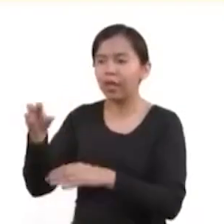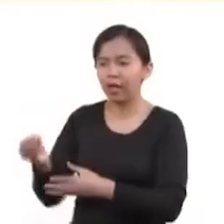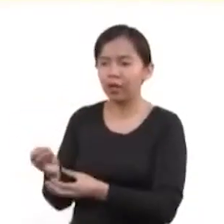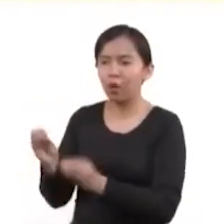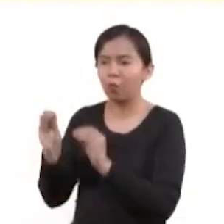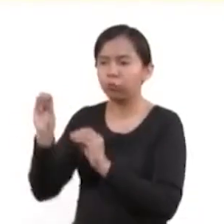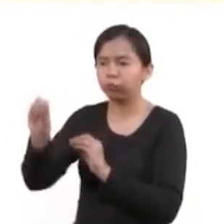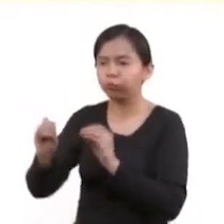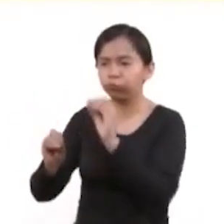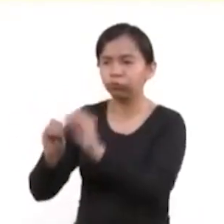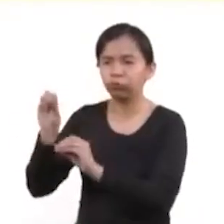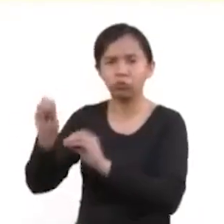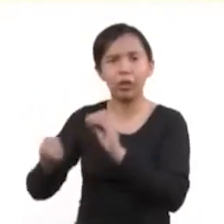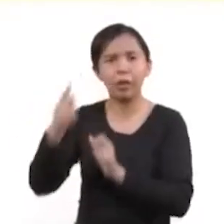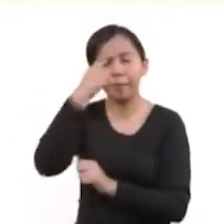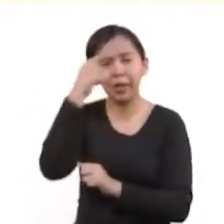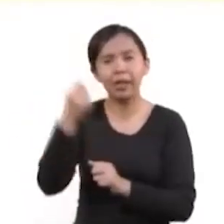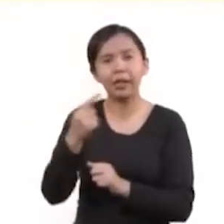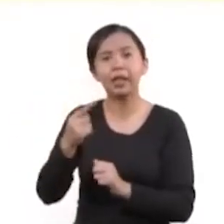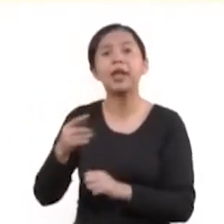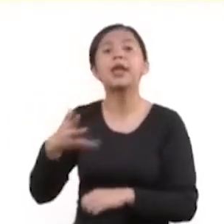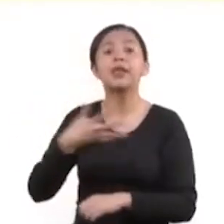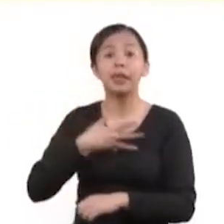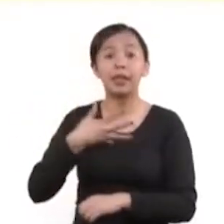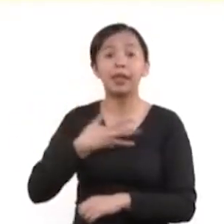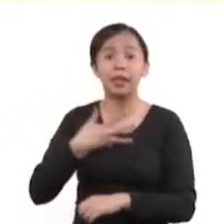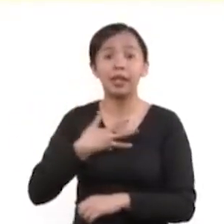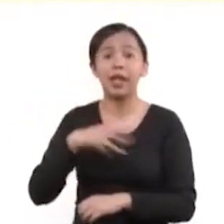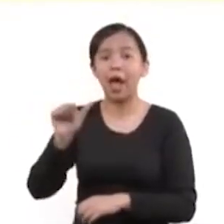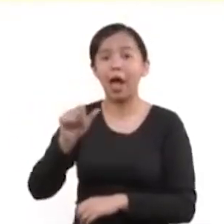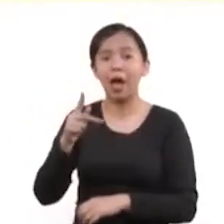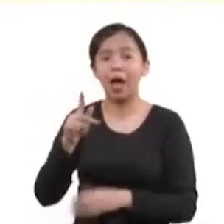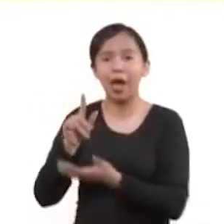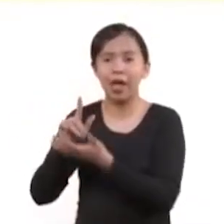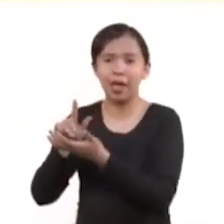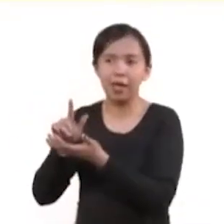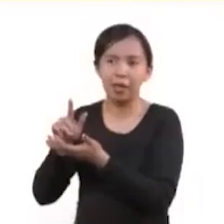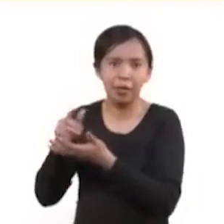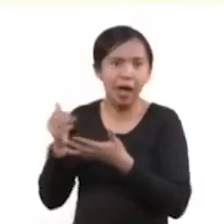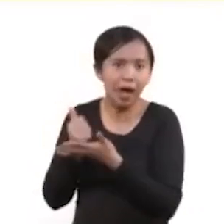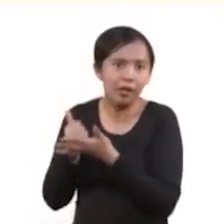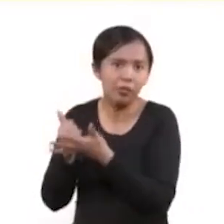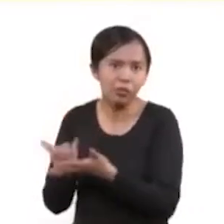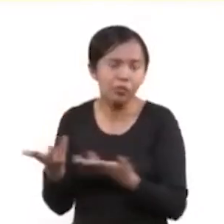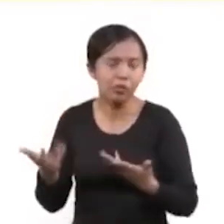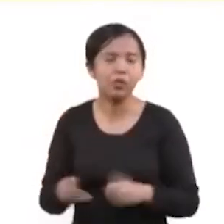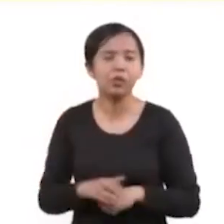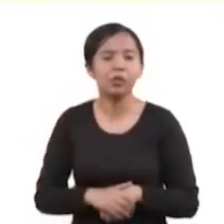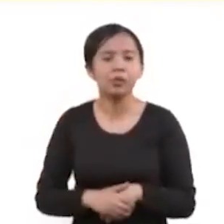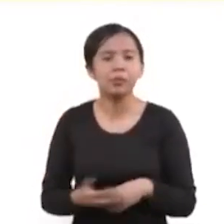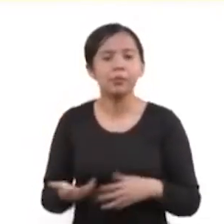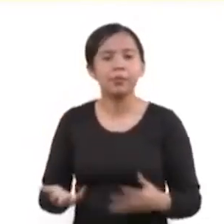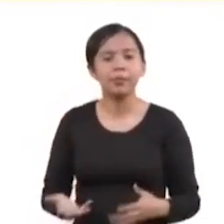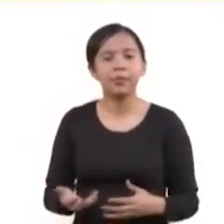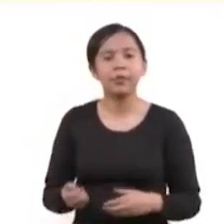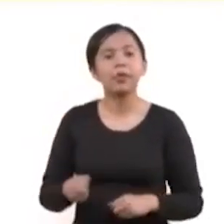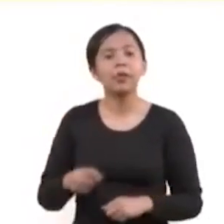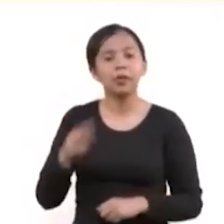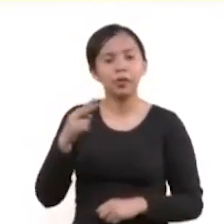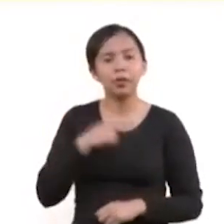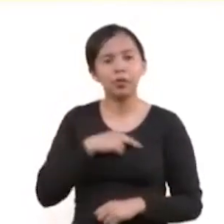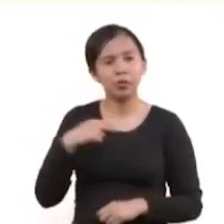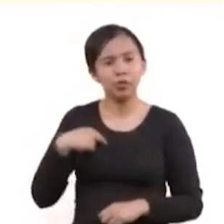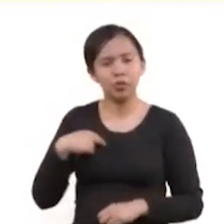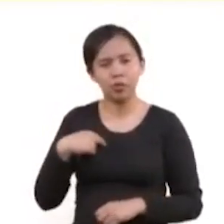las pilas vuelven a tener contra qué reaccionar. Esto se estudió, se tiene el acompañamiento